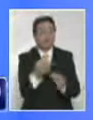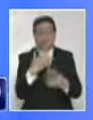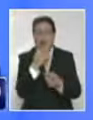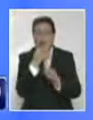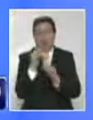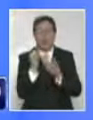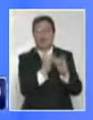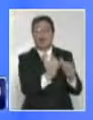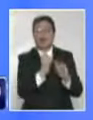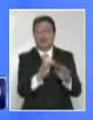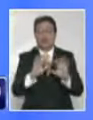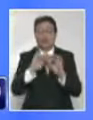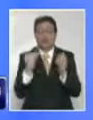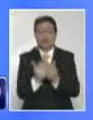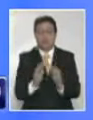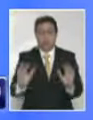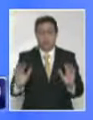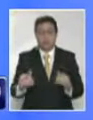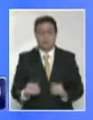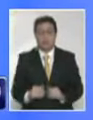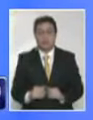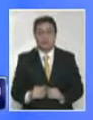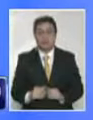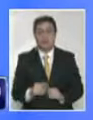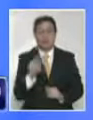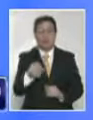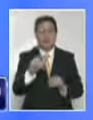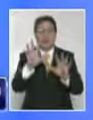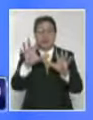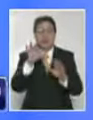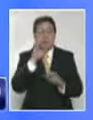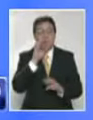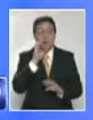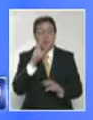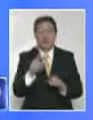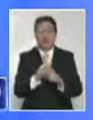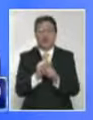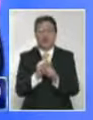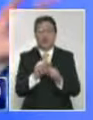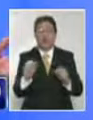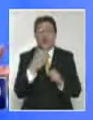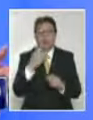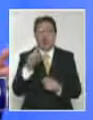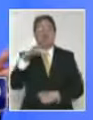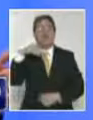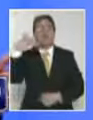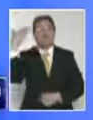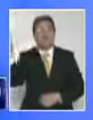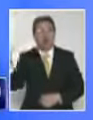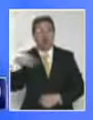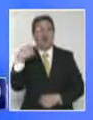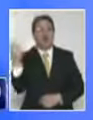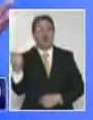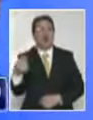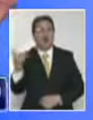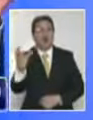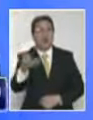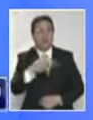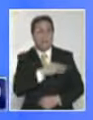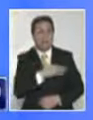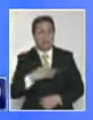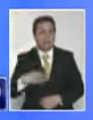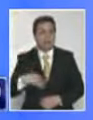en general. Entonces, resulta que en 10 minutos tú no le puedes contar. Y después yo supe por otros ministros, que ya no